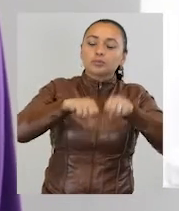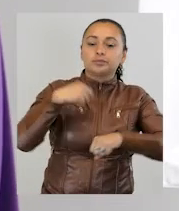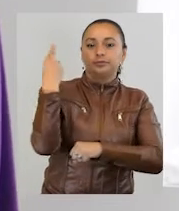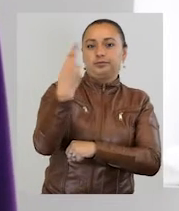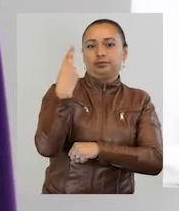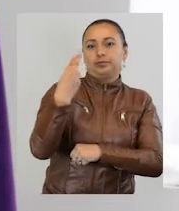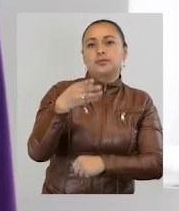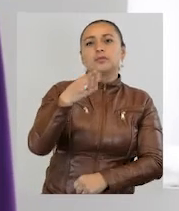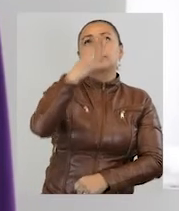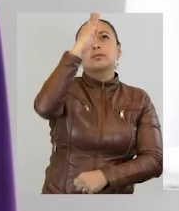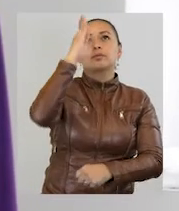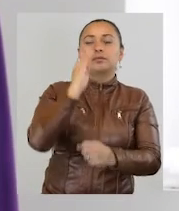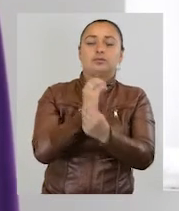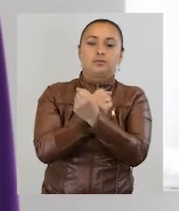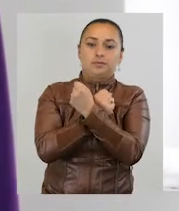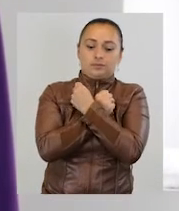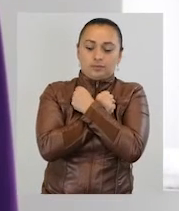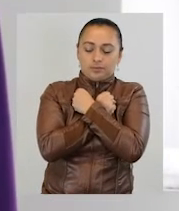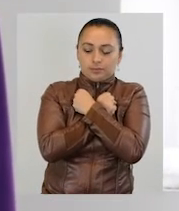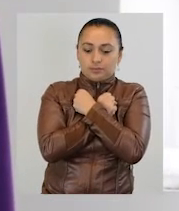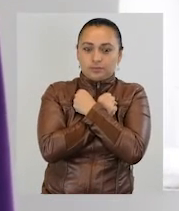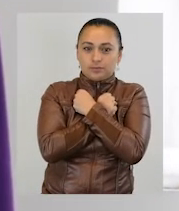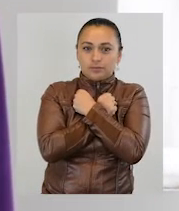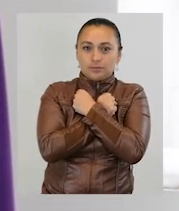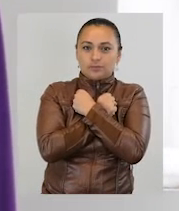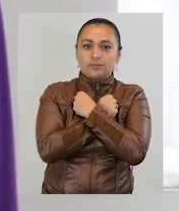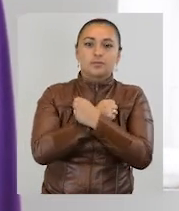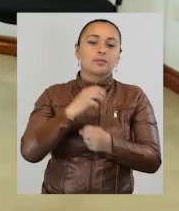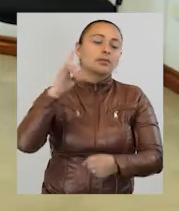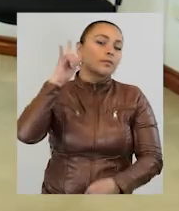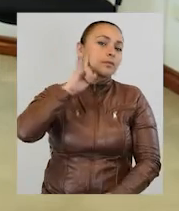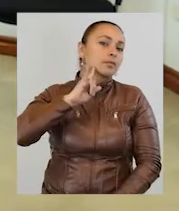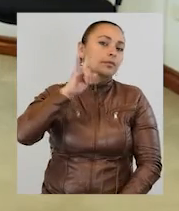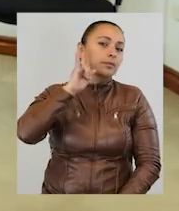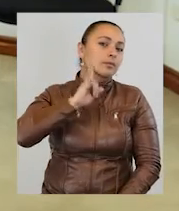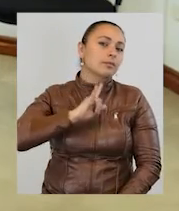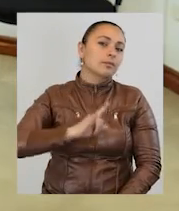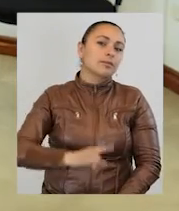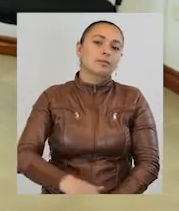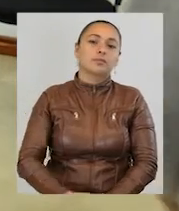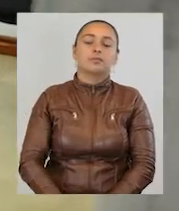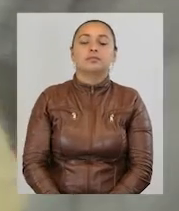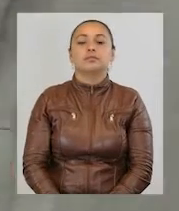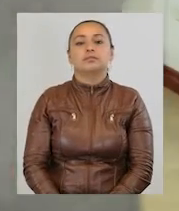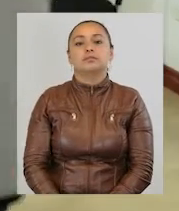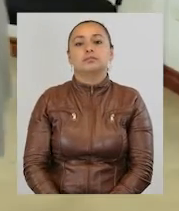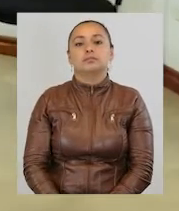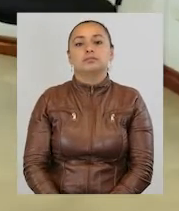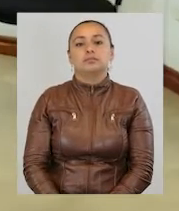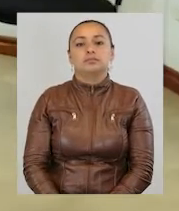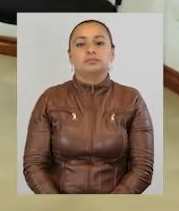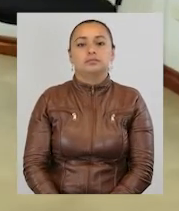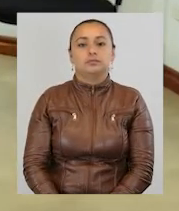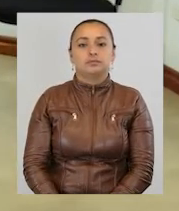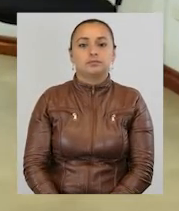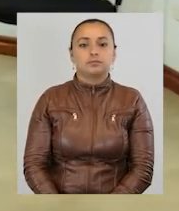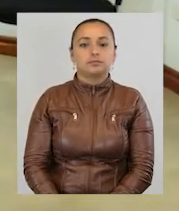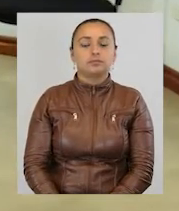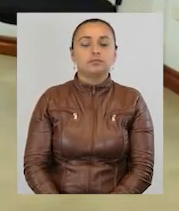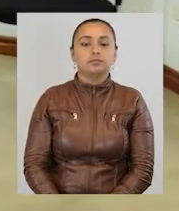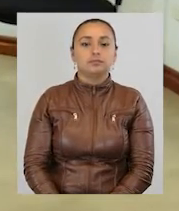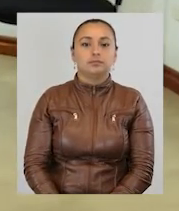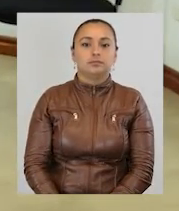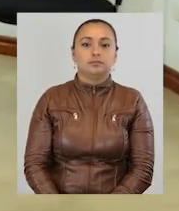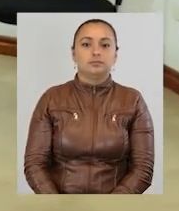todos: Dios de amor y misericordia, escúchanos. Dios de amor y misericordia,